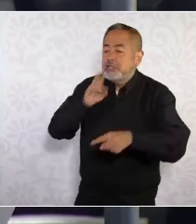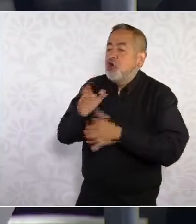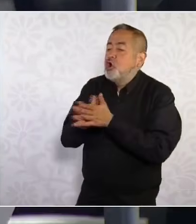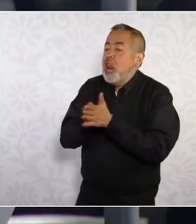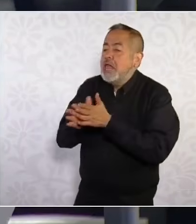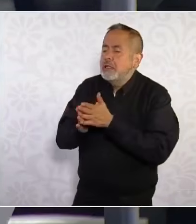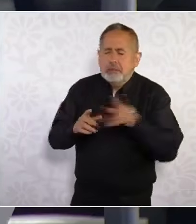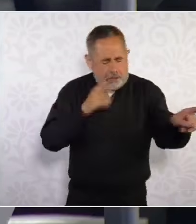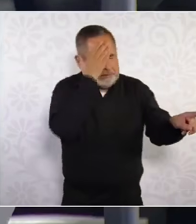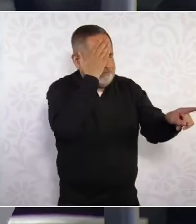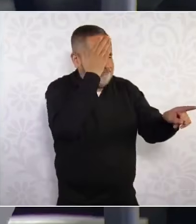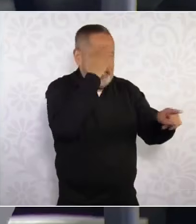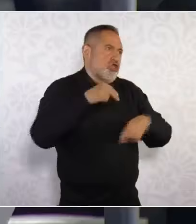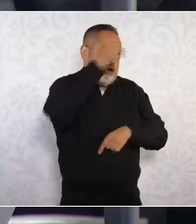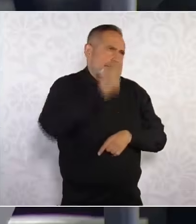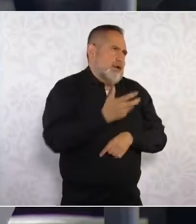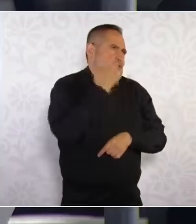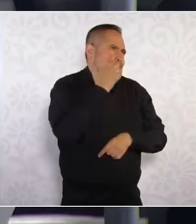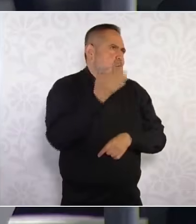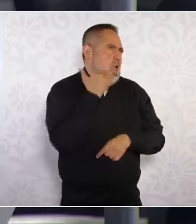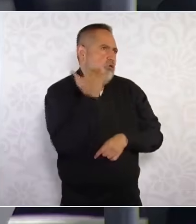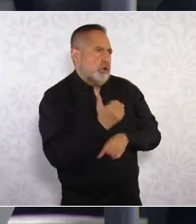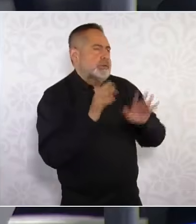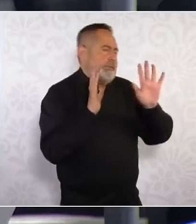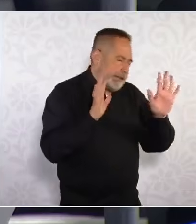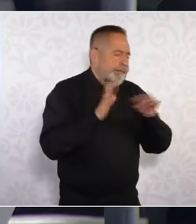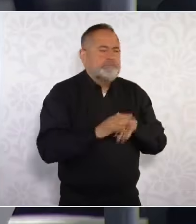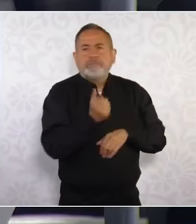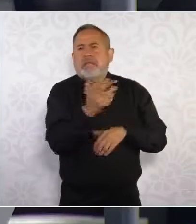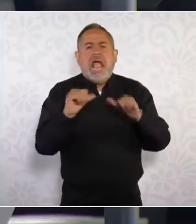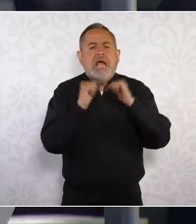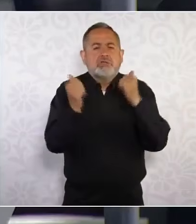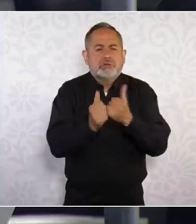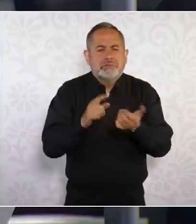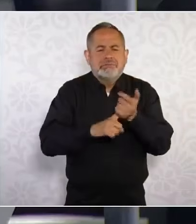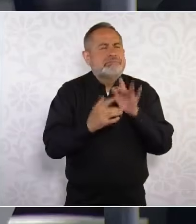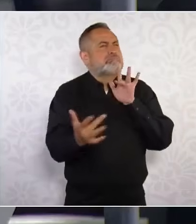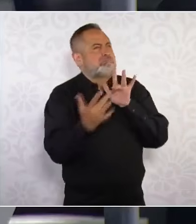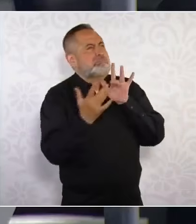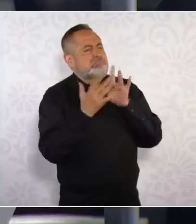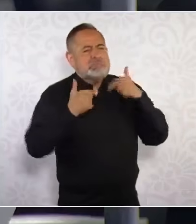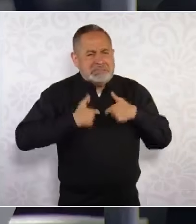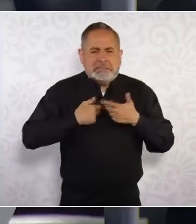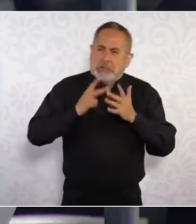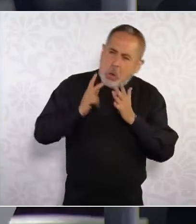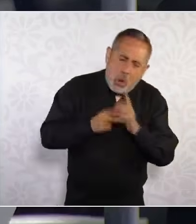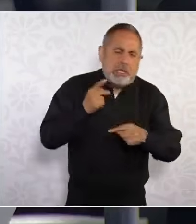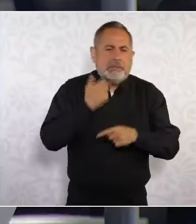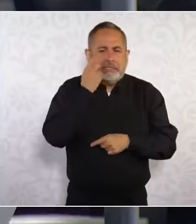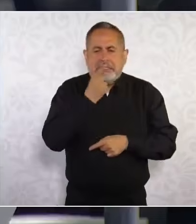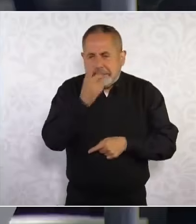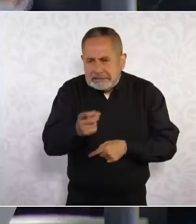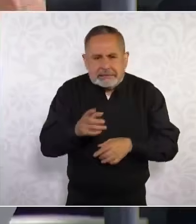bueno, han venido algunas asociaciones que ya conocemos, las famosas Zonapafas, a otra vez a